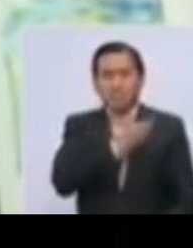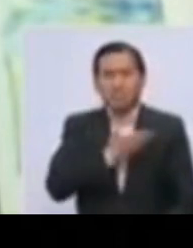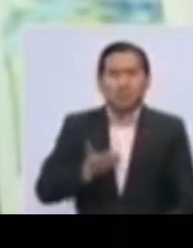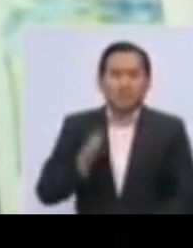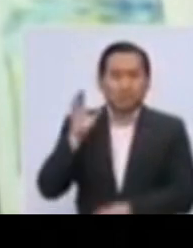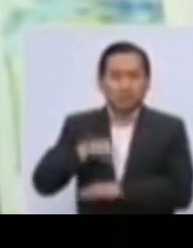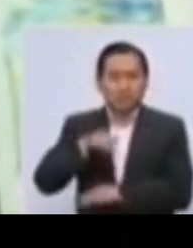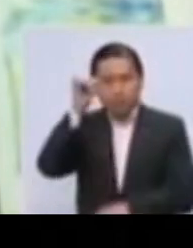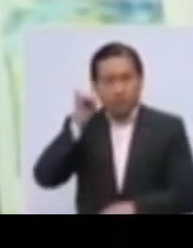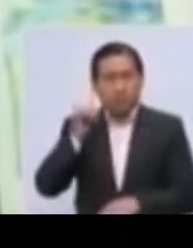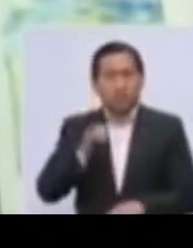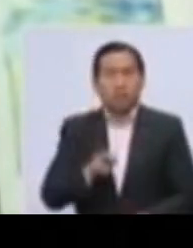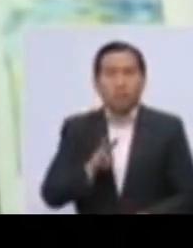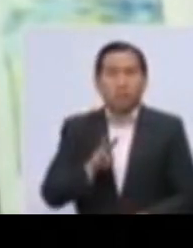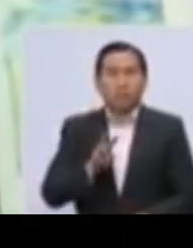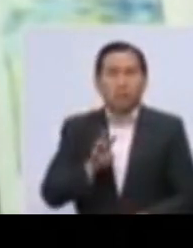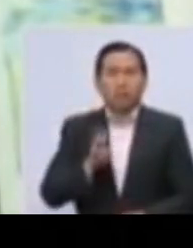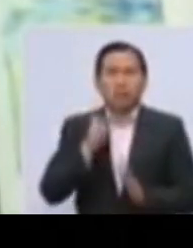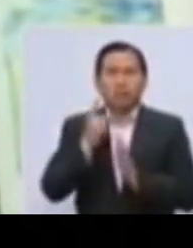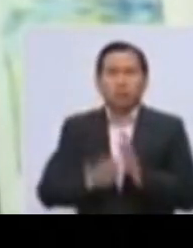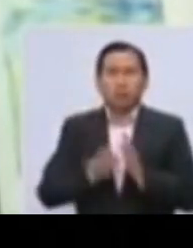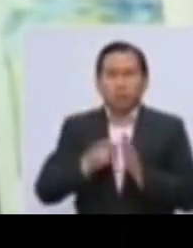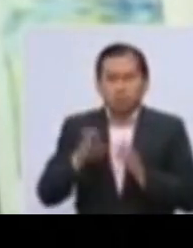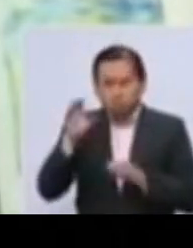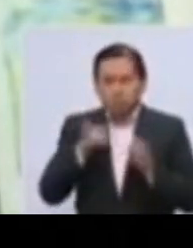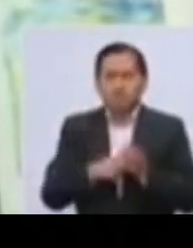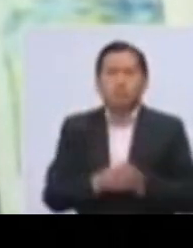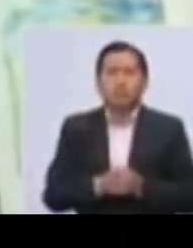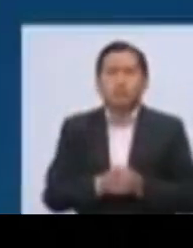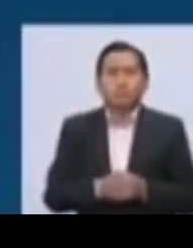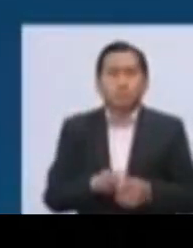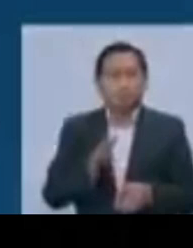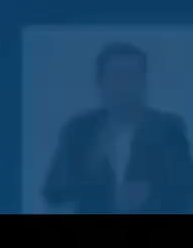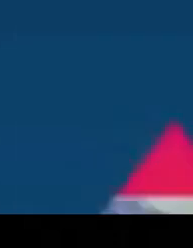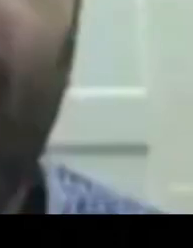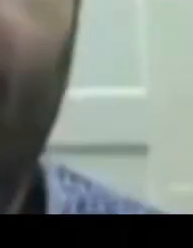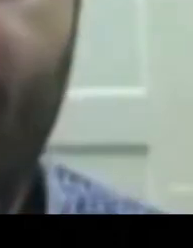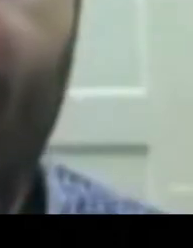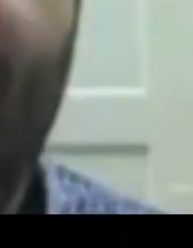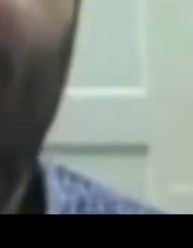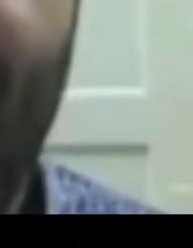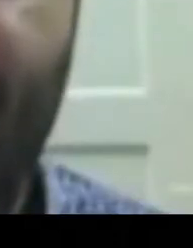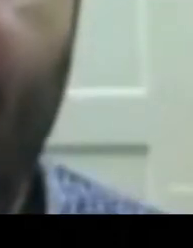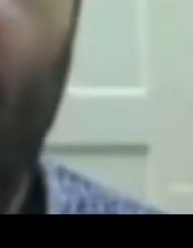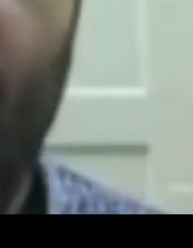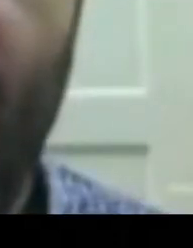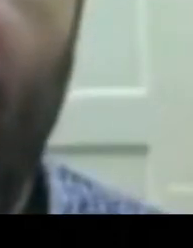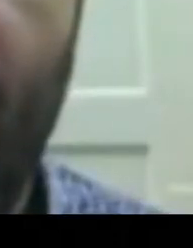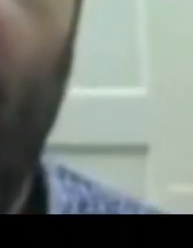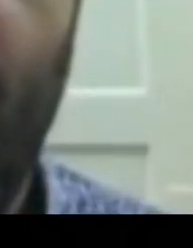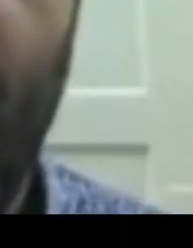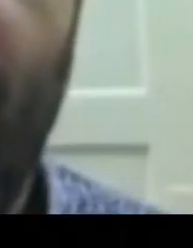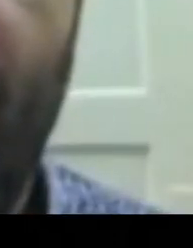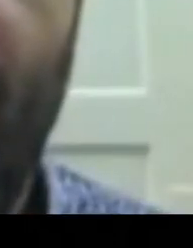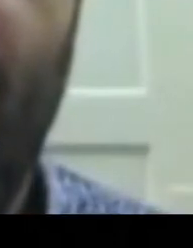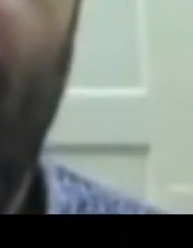facto, Jeanine Añez. 26 horas más o menos que estuve buscándola. 26 horas de trabajo, Daniel, me dices, el